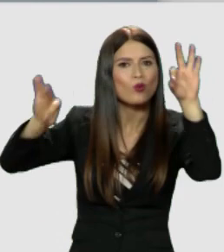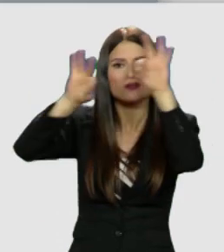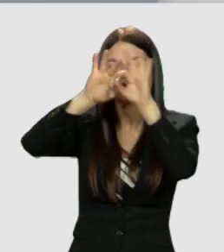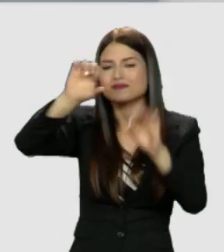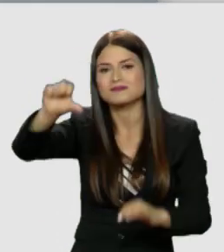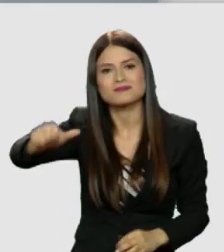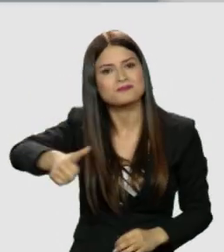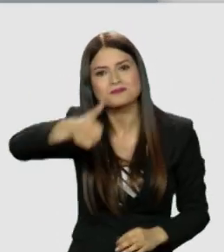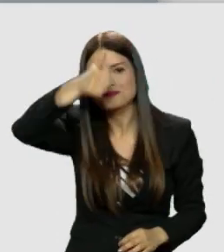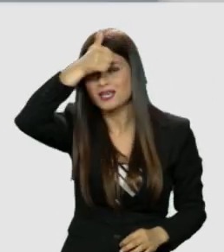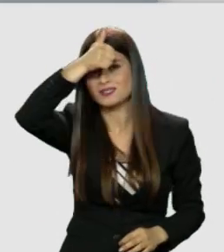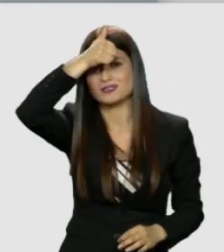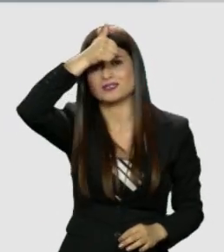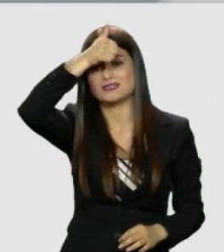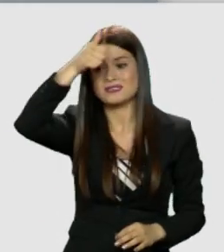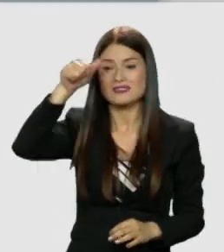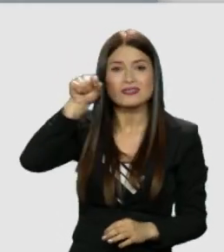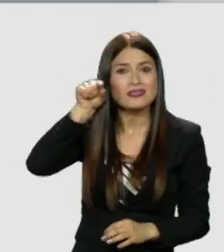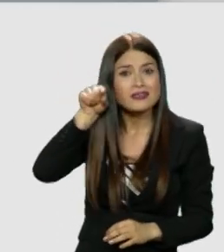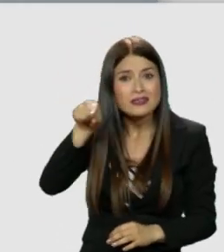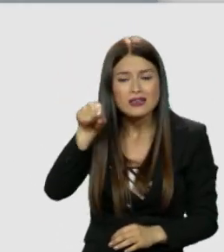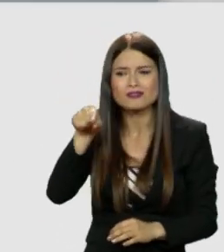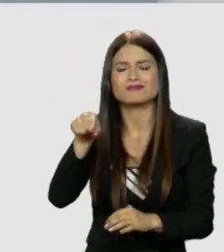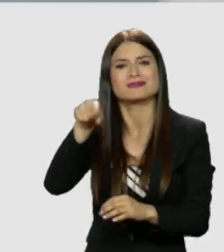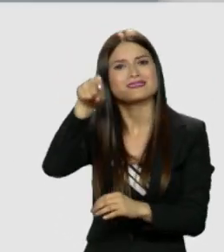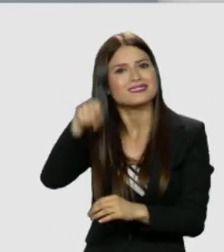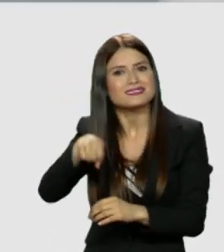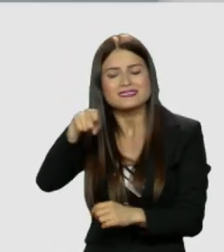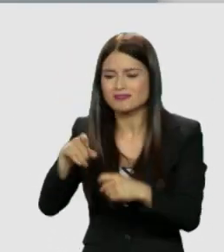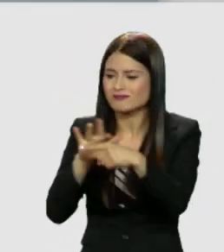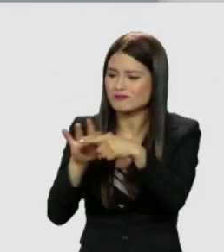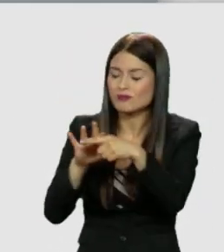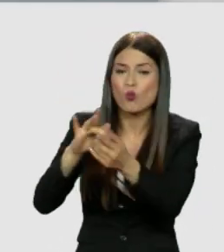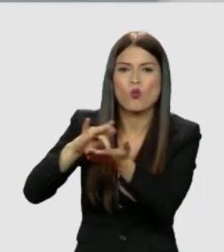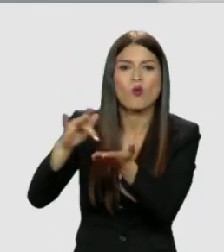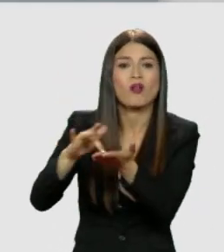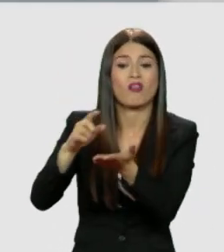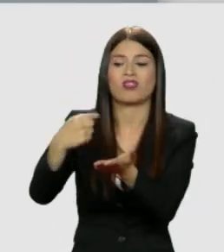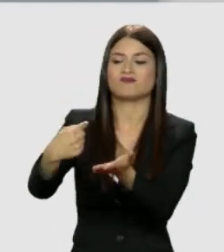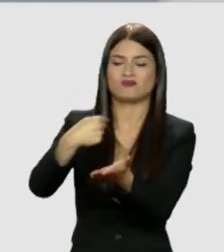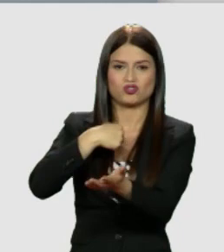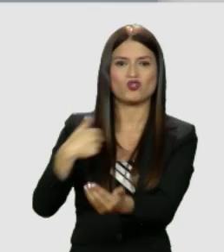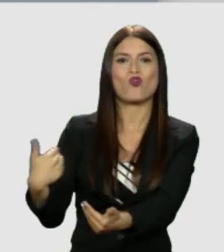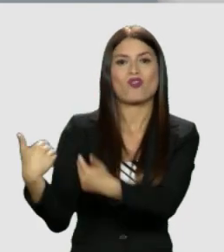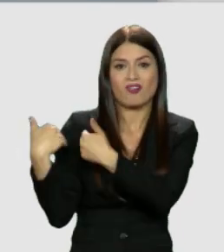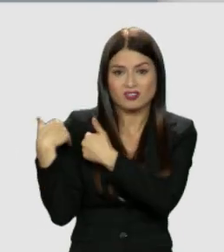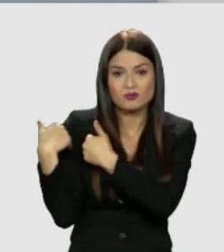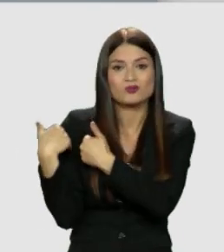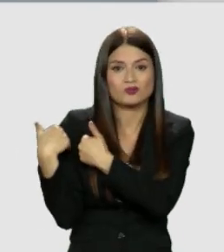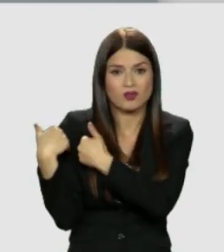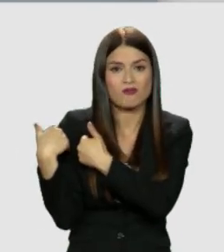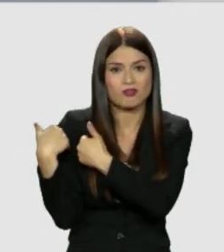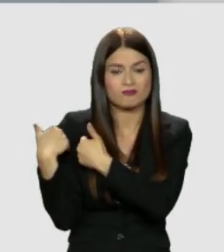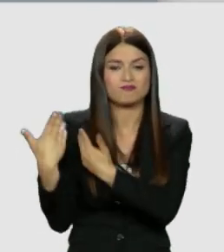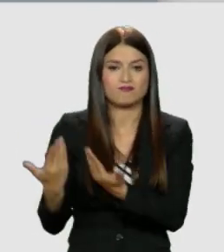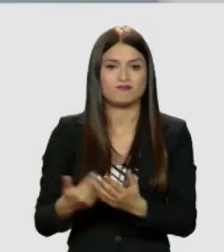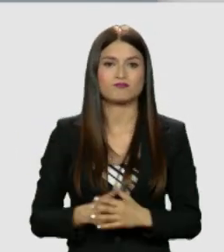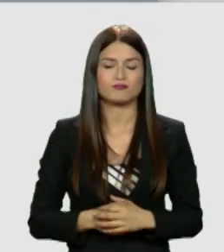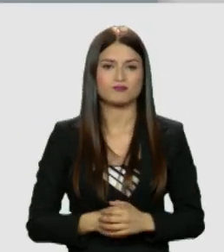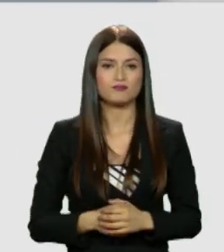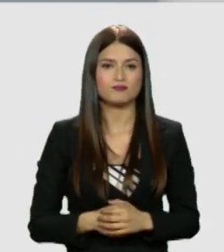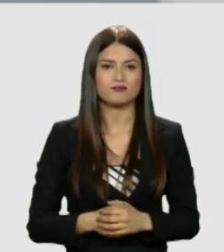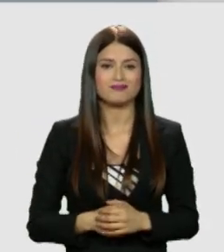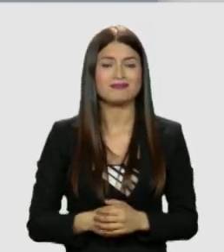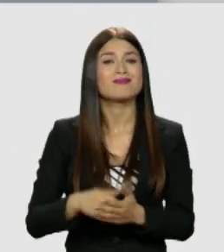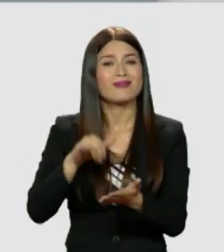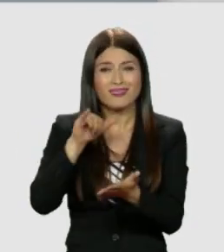indispensable para cumplir con la obligación que yo tengo con ustedes colombianos ante